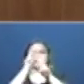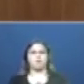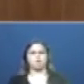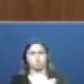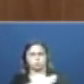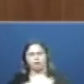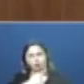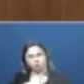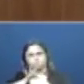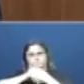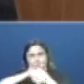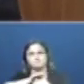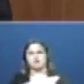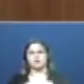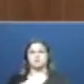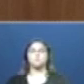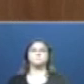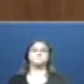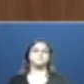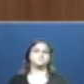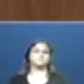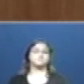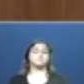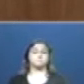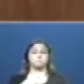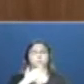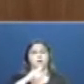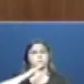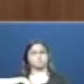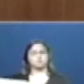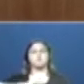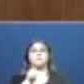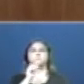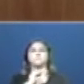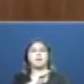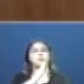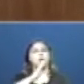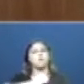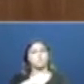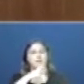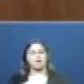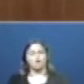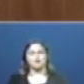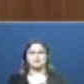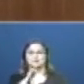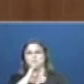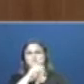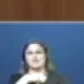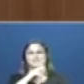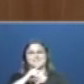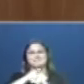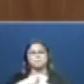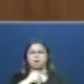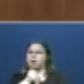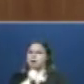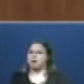referirme ahora la adecuada financiación de las empresas sigue siendo al día de hoy uno de los principales